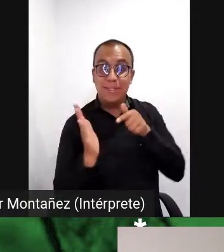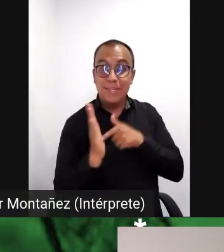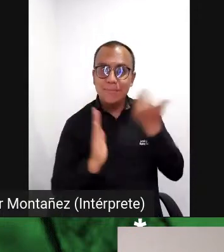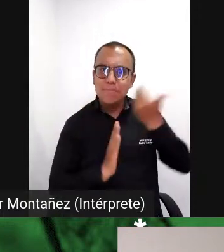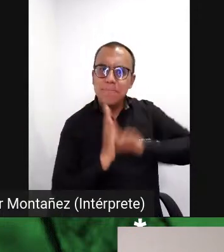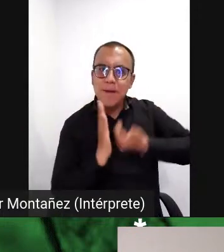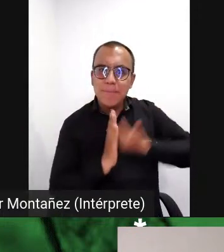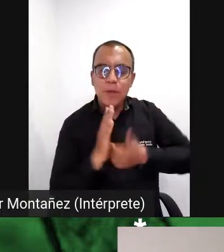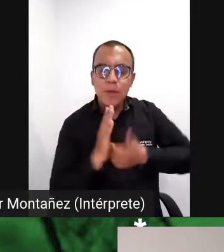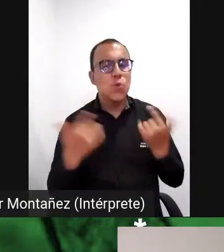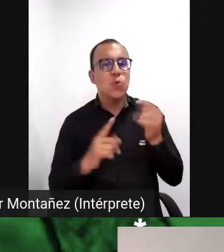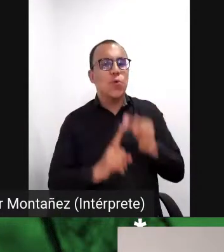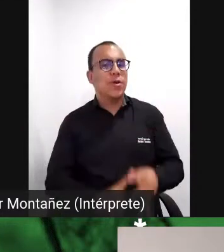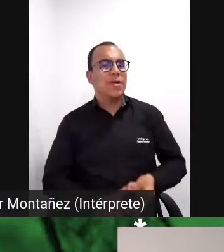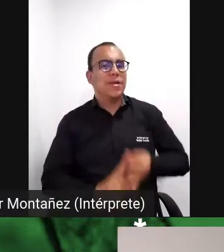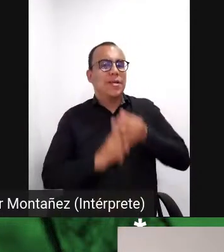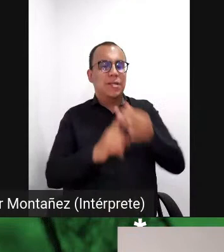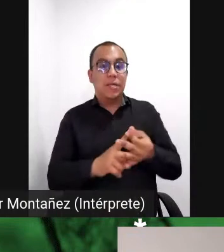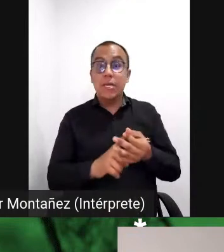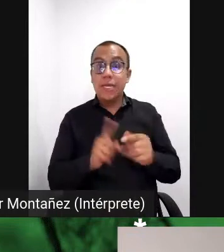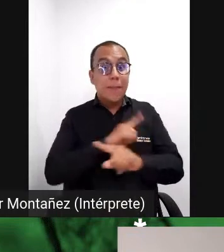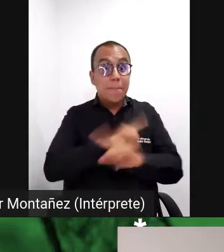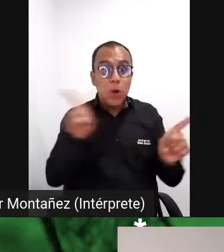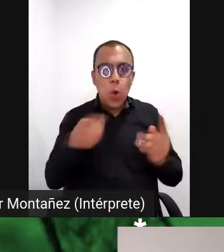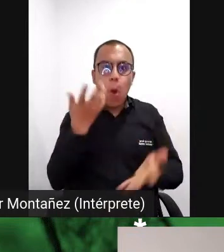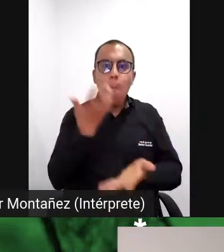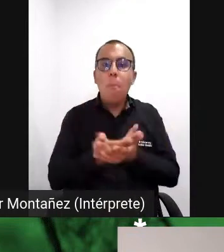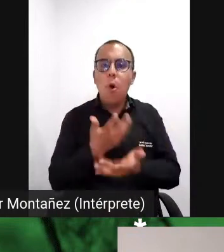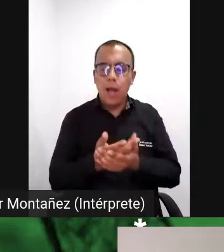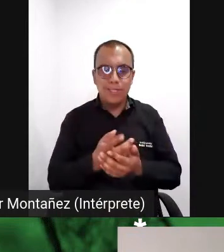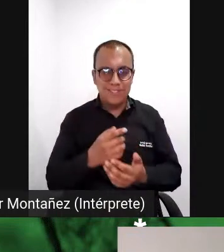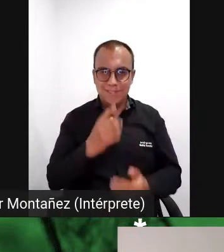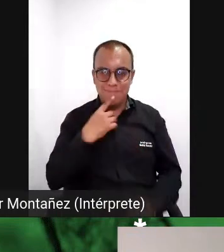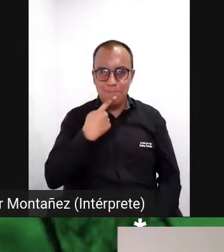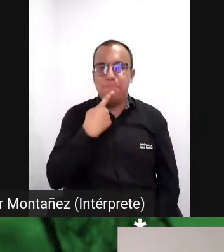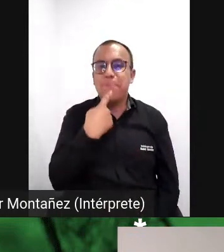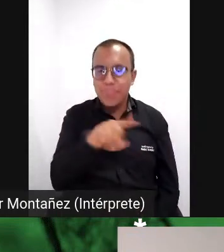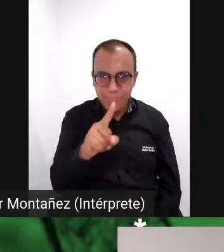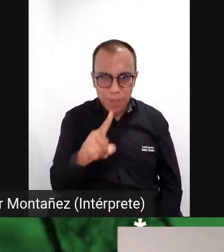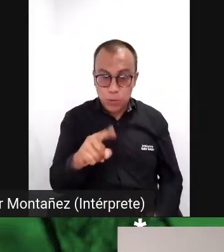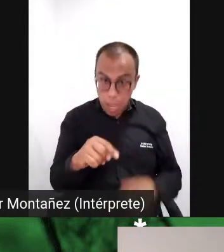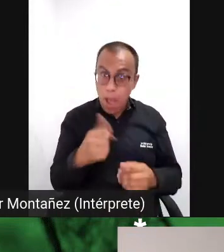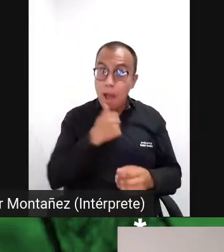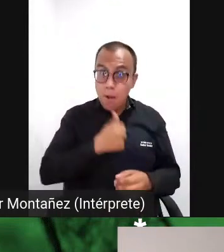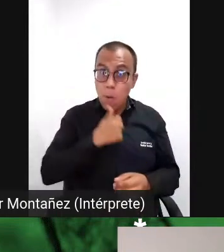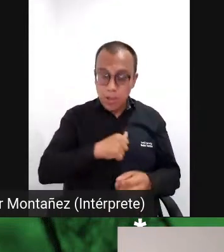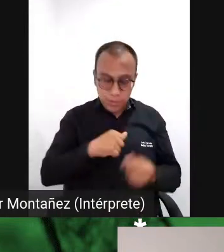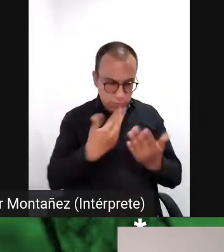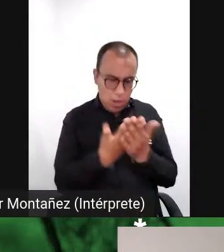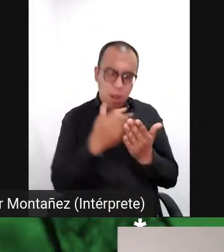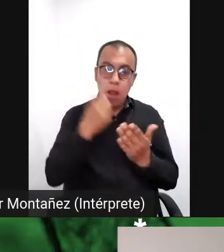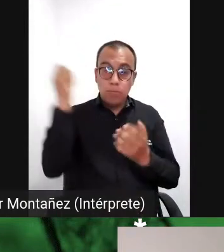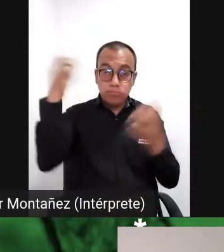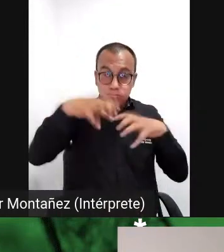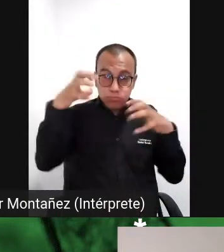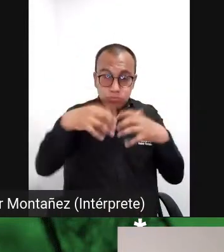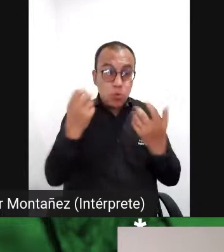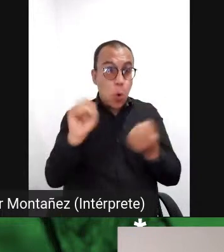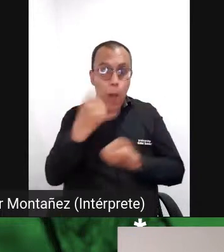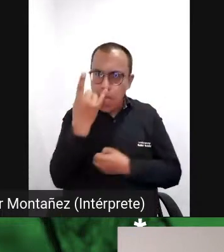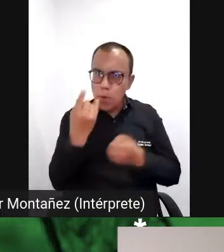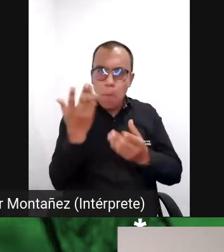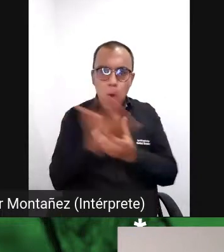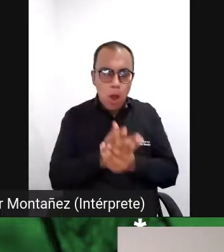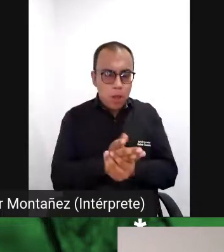muy especial que no se moja. Es una locura, es un papel impermeable, pero tiene una capacidad de reproducción de la